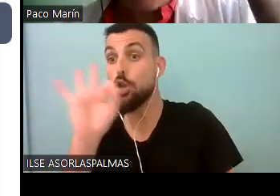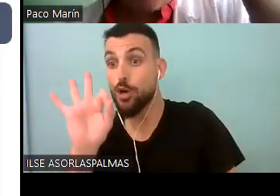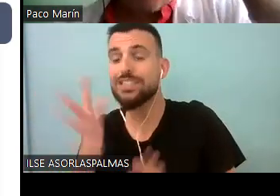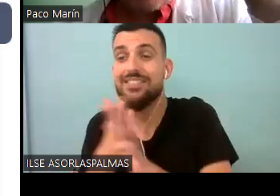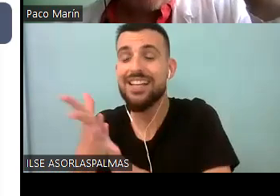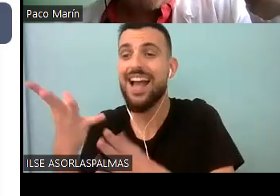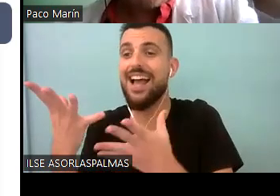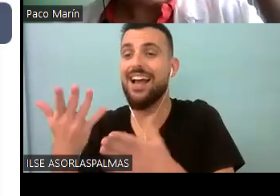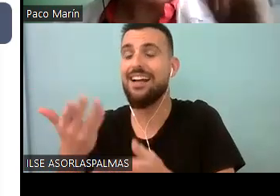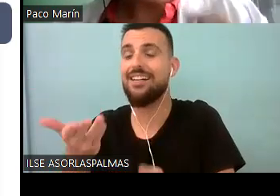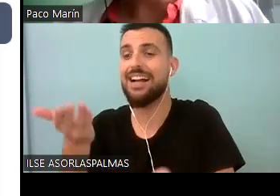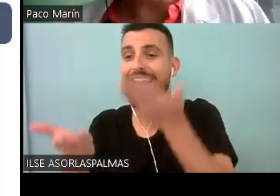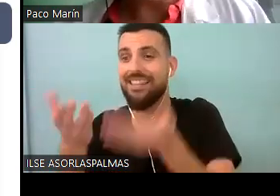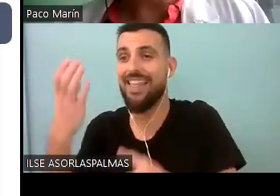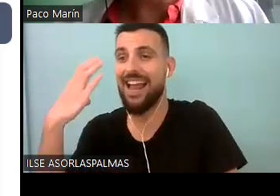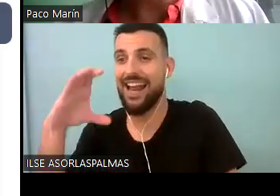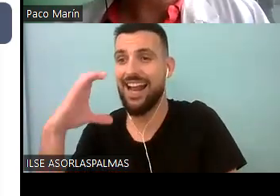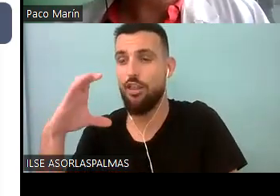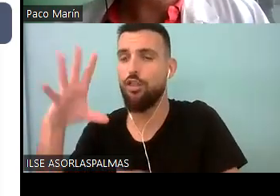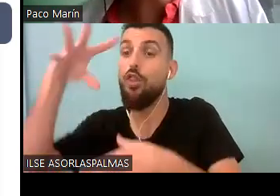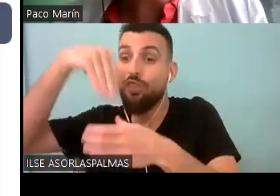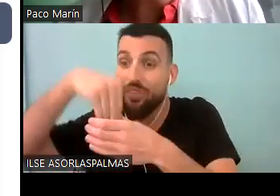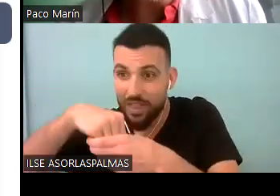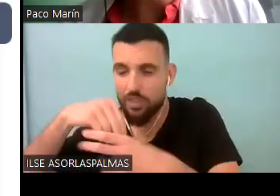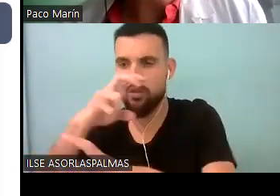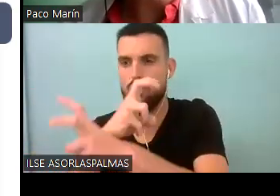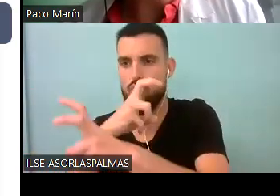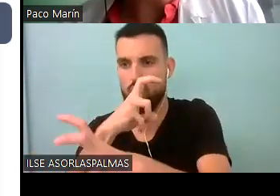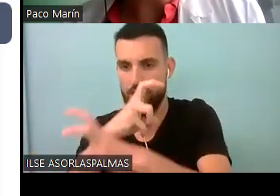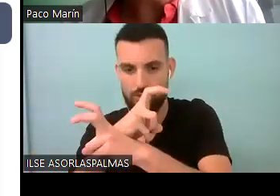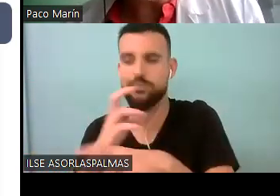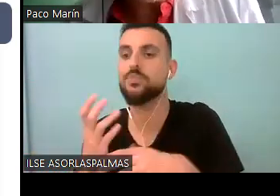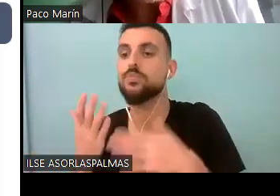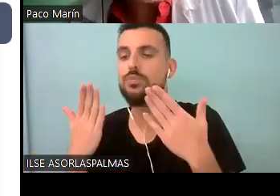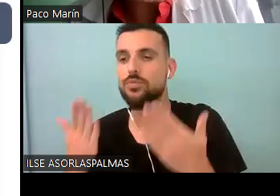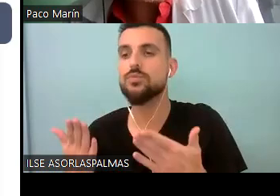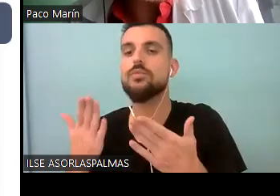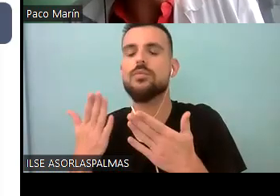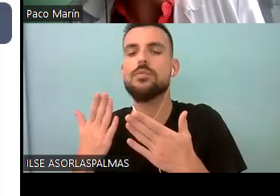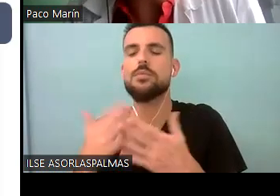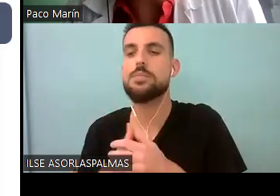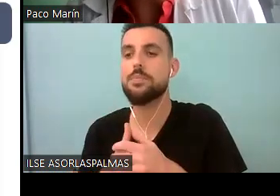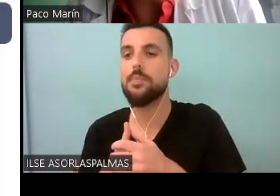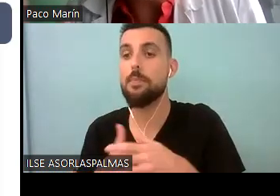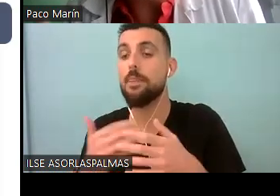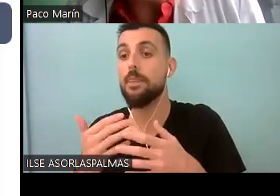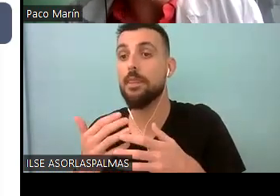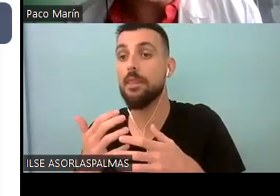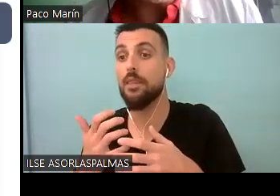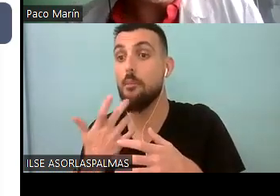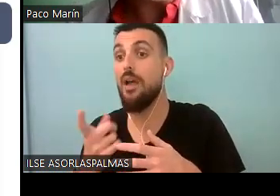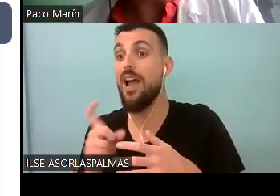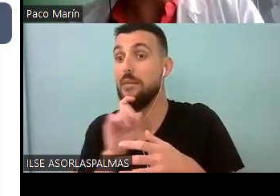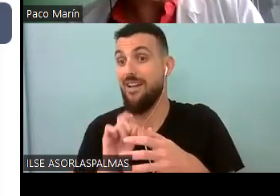los huesos y que nos va a decir un poco cómo la susceptibilidad, nos va a indicar un poco